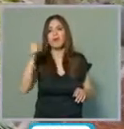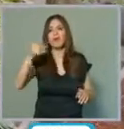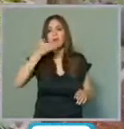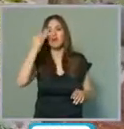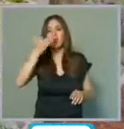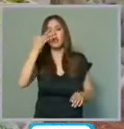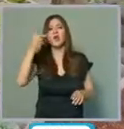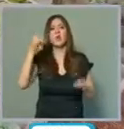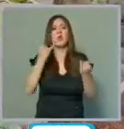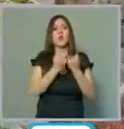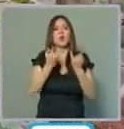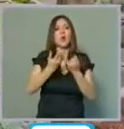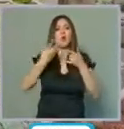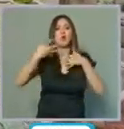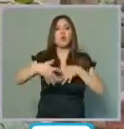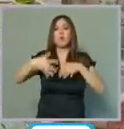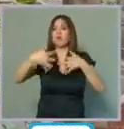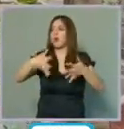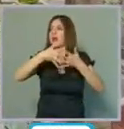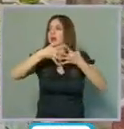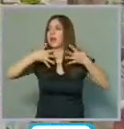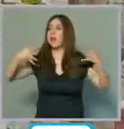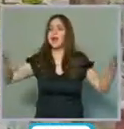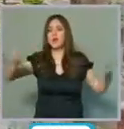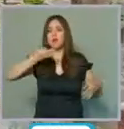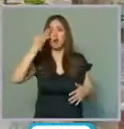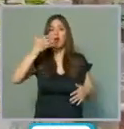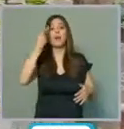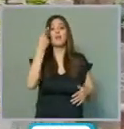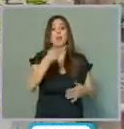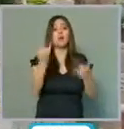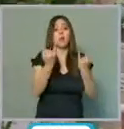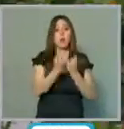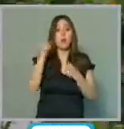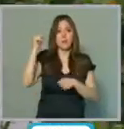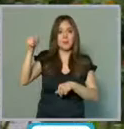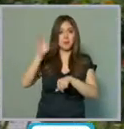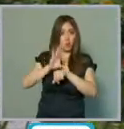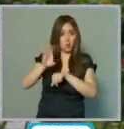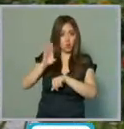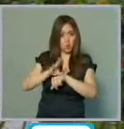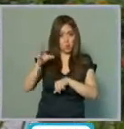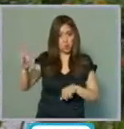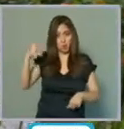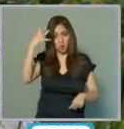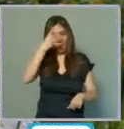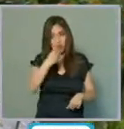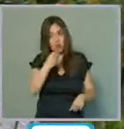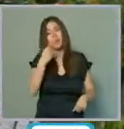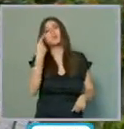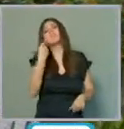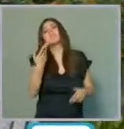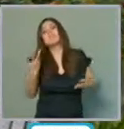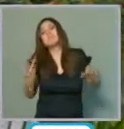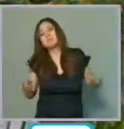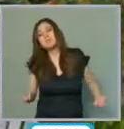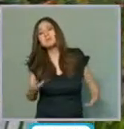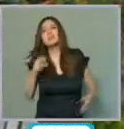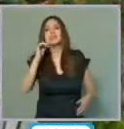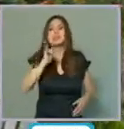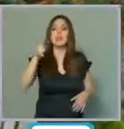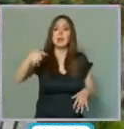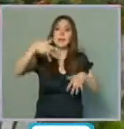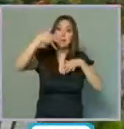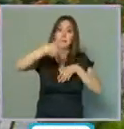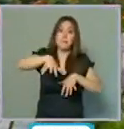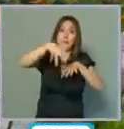era un desfile Sí, gigantesco. gigantesco. En Colombia también hay uno muy bonito. Pues bueno, no habrá un desfile